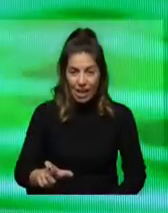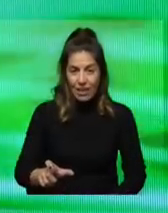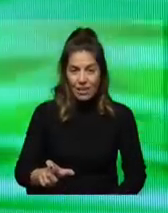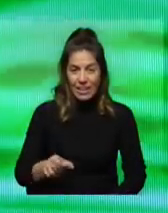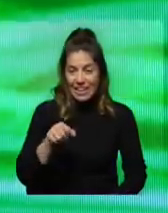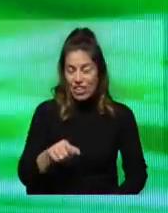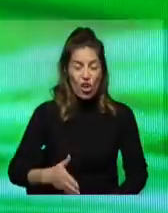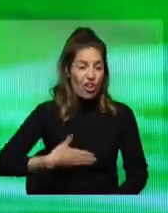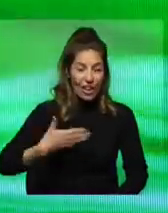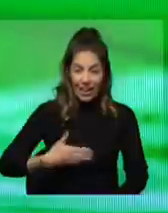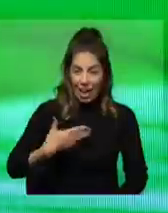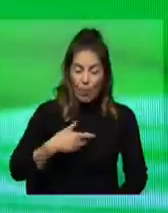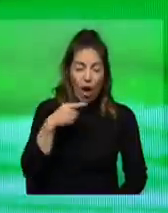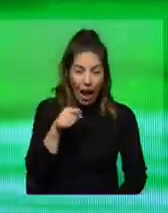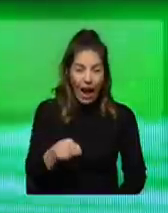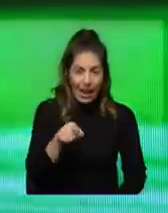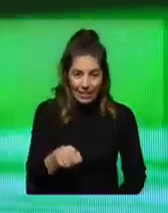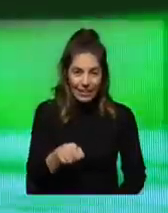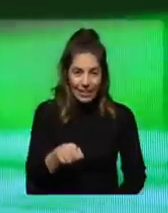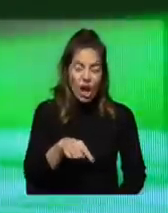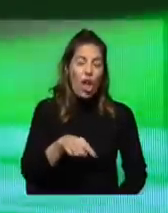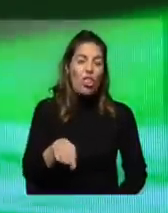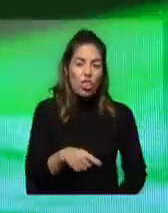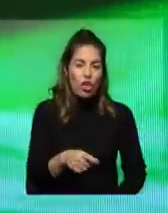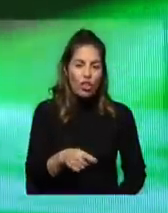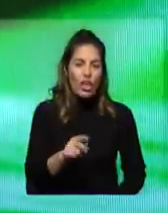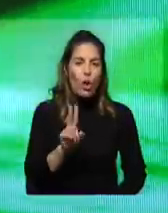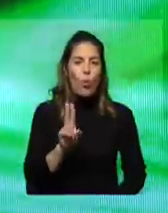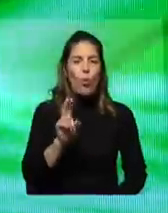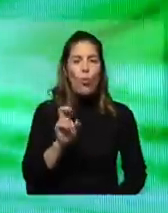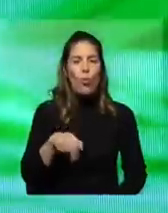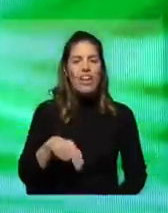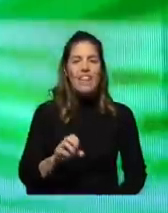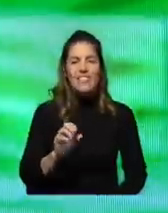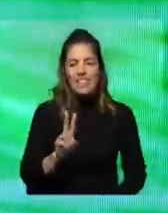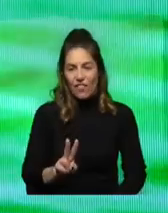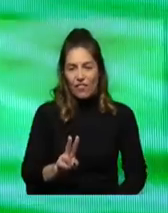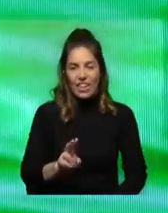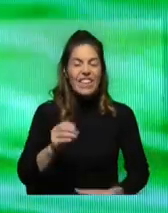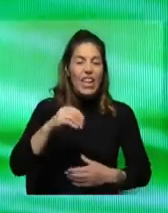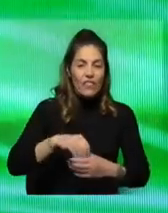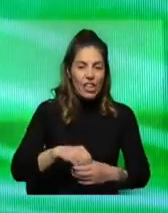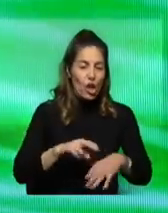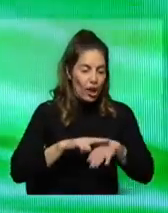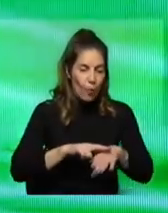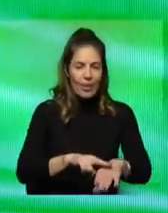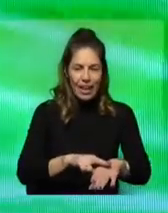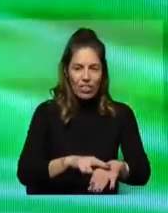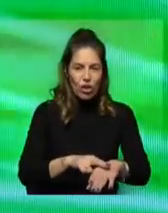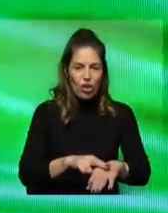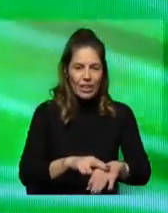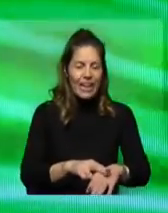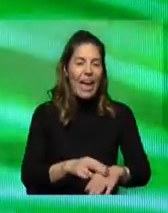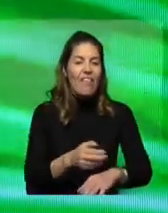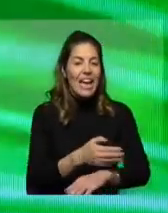esos reclamos allí donde de alguna manera una se intervino sugiriendo que había que de alguna manera